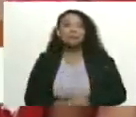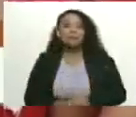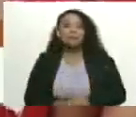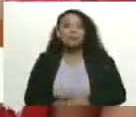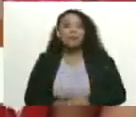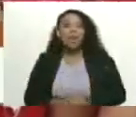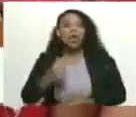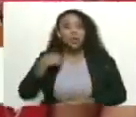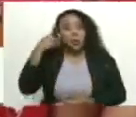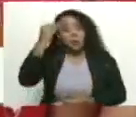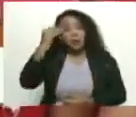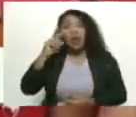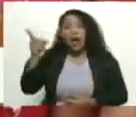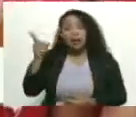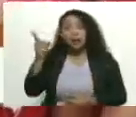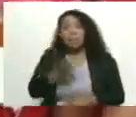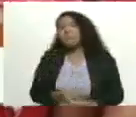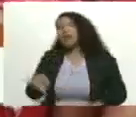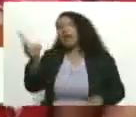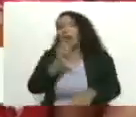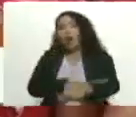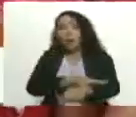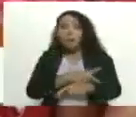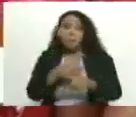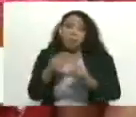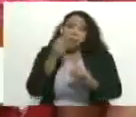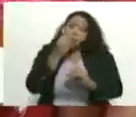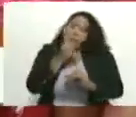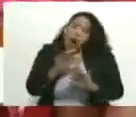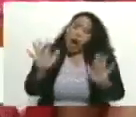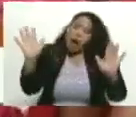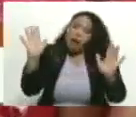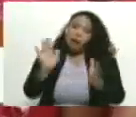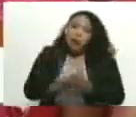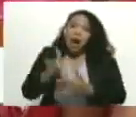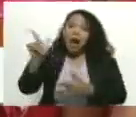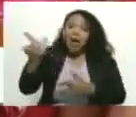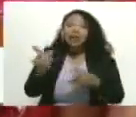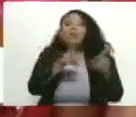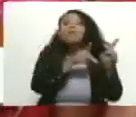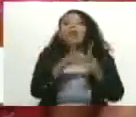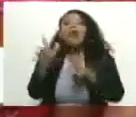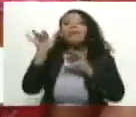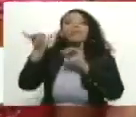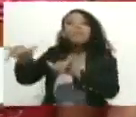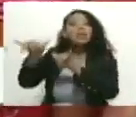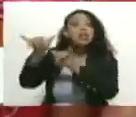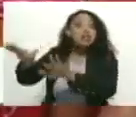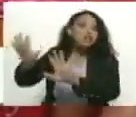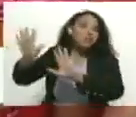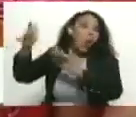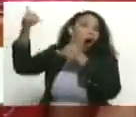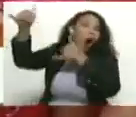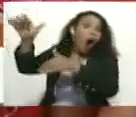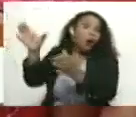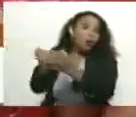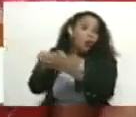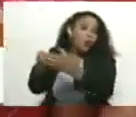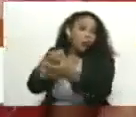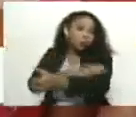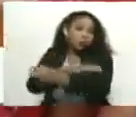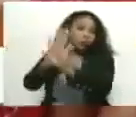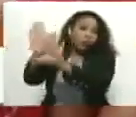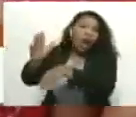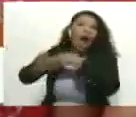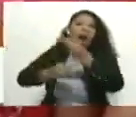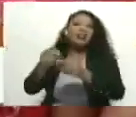Yo creo que les va a ir peor. Pero bueno, esos son los planes que tienen ellos. Esos son los planes que tienen ellos para generar